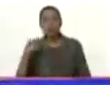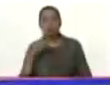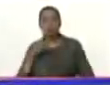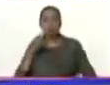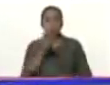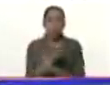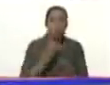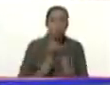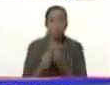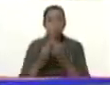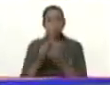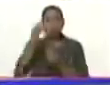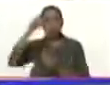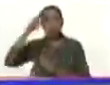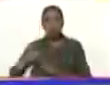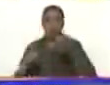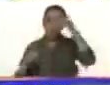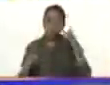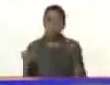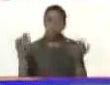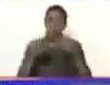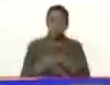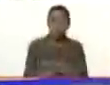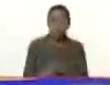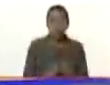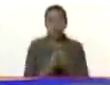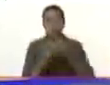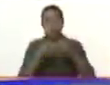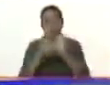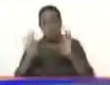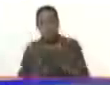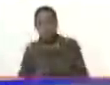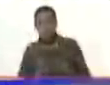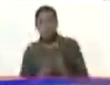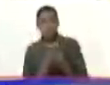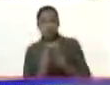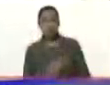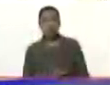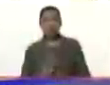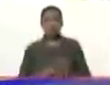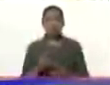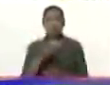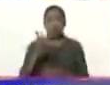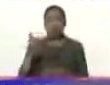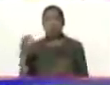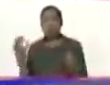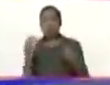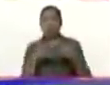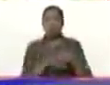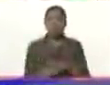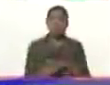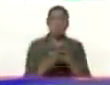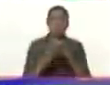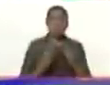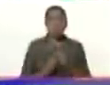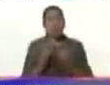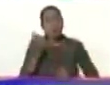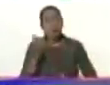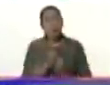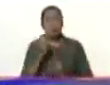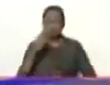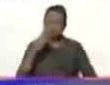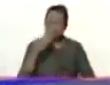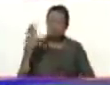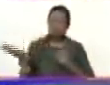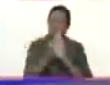universitaria, cívico-militar. Tengo que estar al lado de ellos, entre ellos y ellas, al